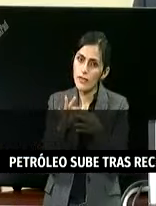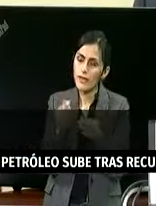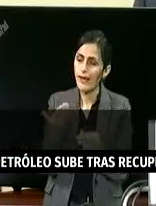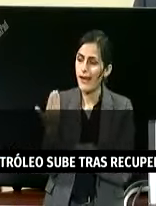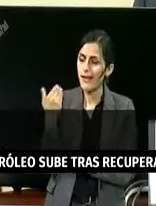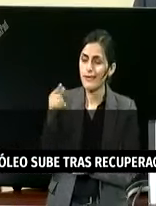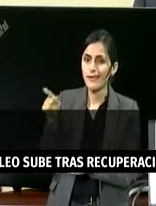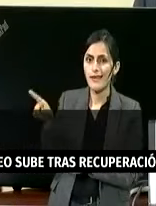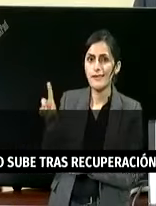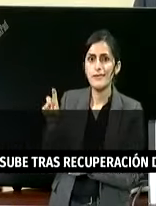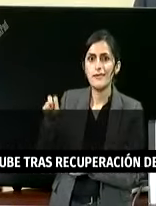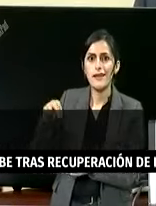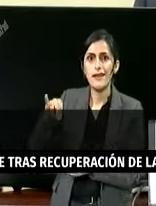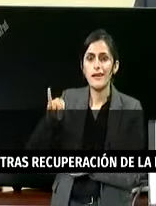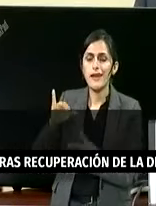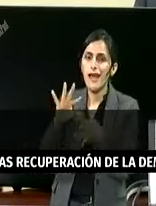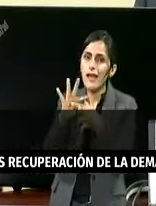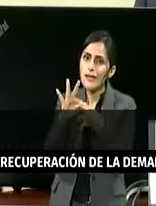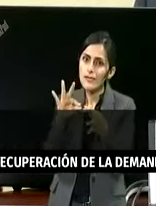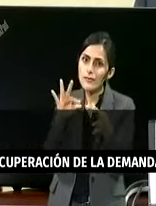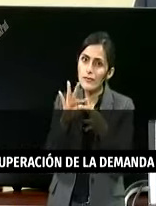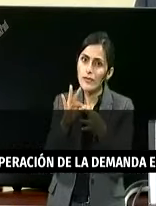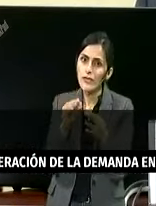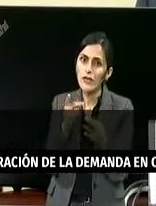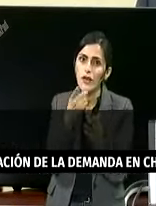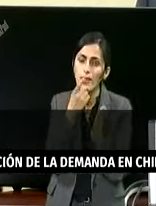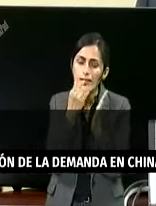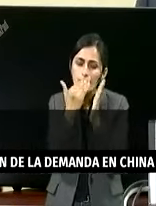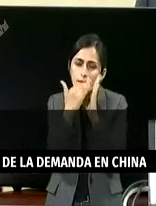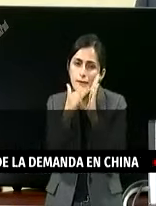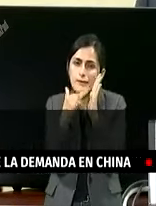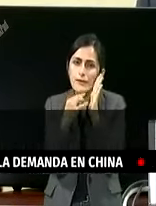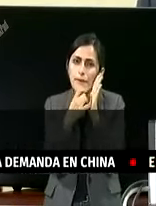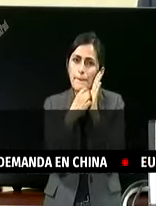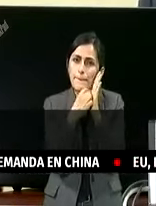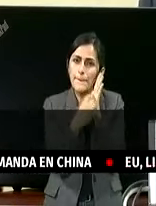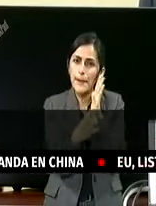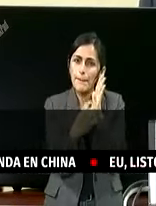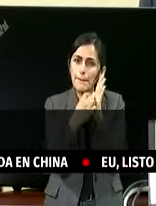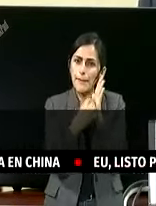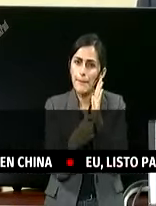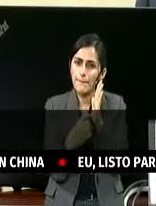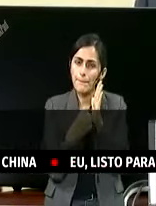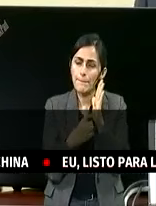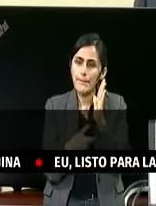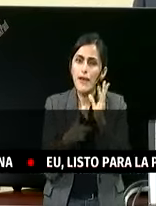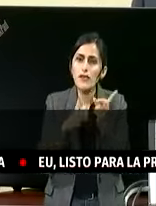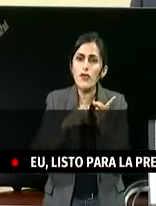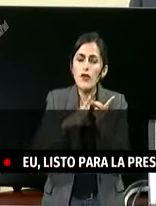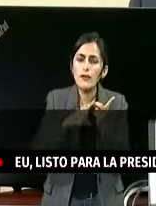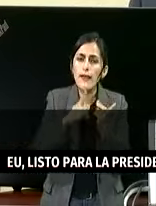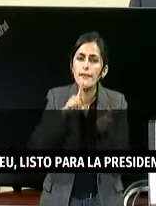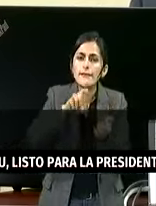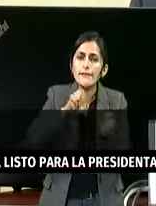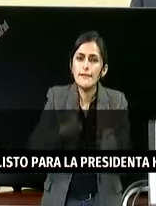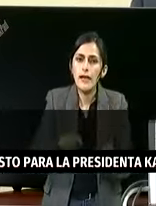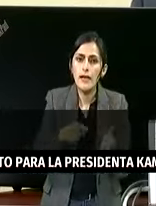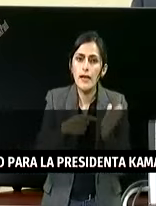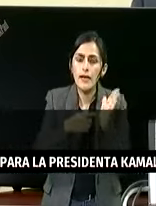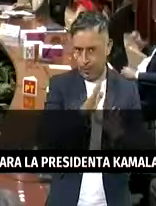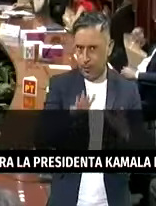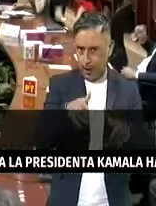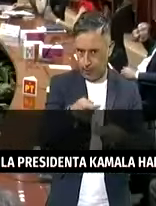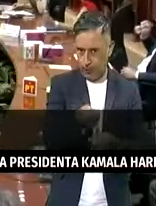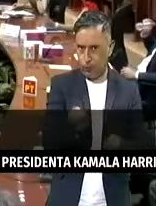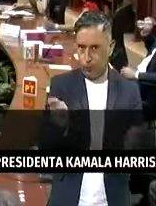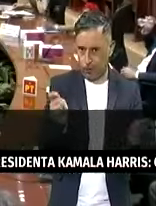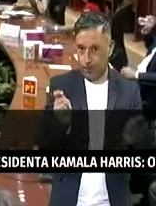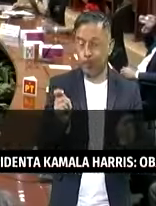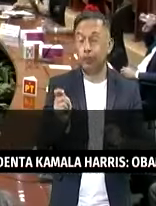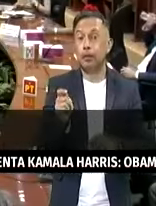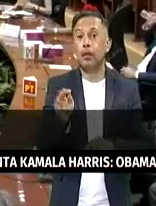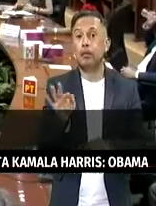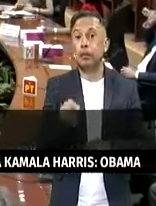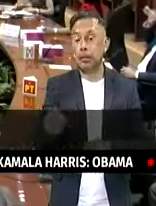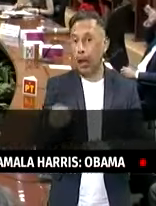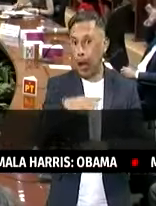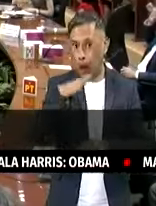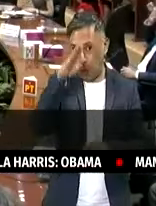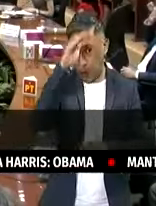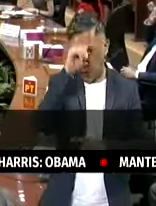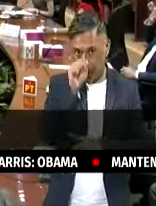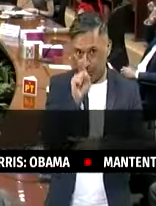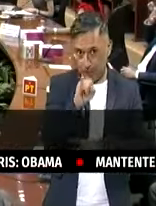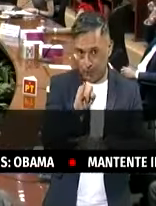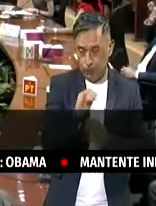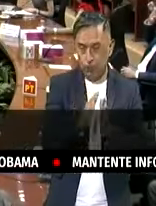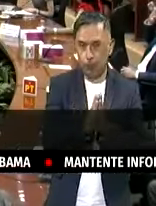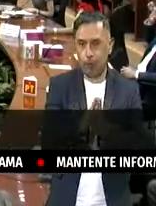habría entonces riesgo de una sobrerepresentación o no lo ve así? La sobrerepresentación es una característica de nuestro